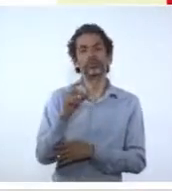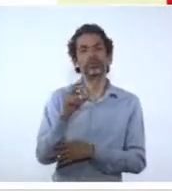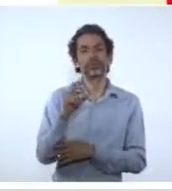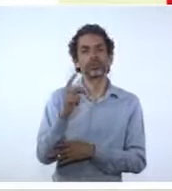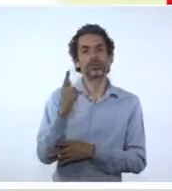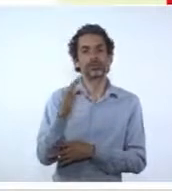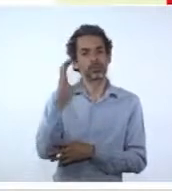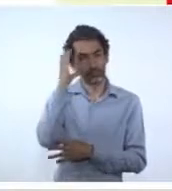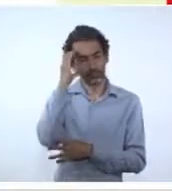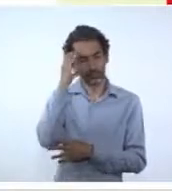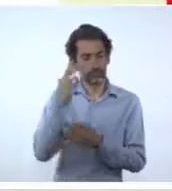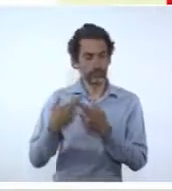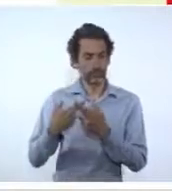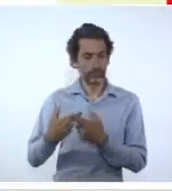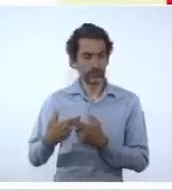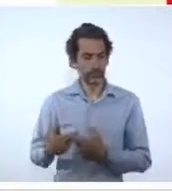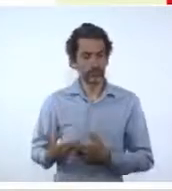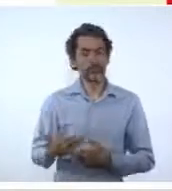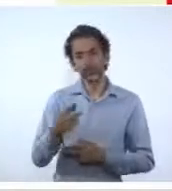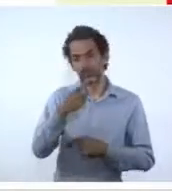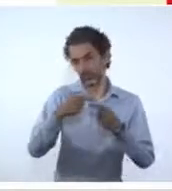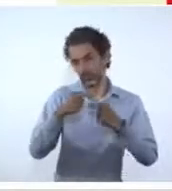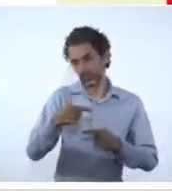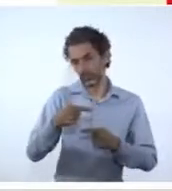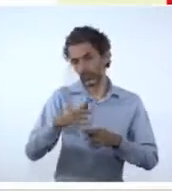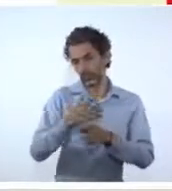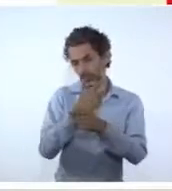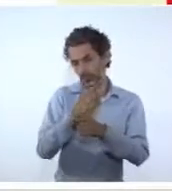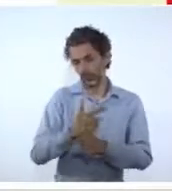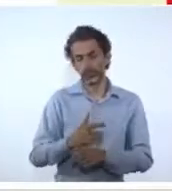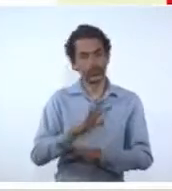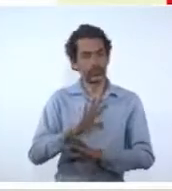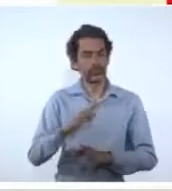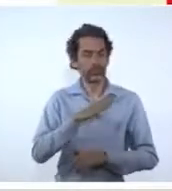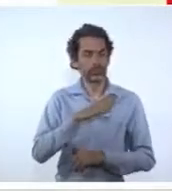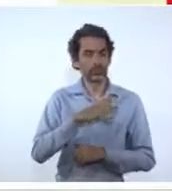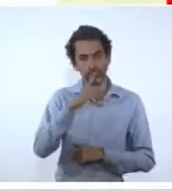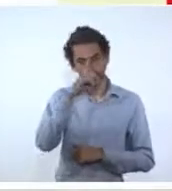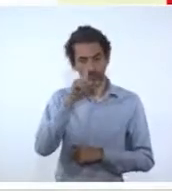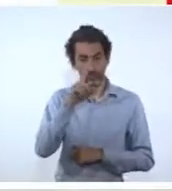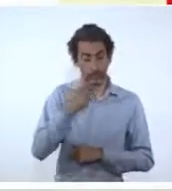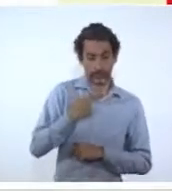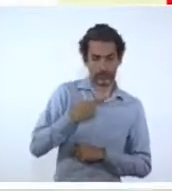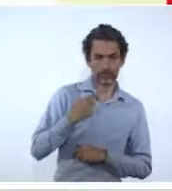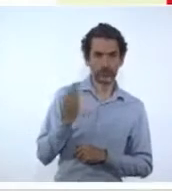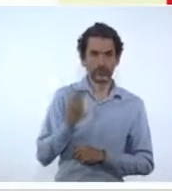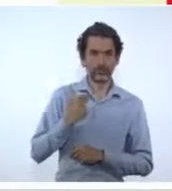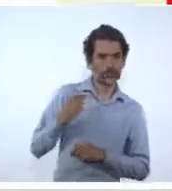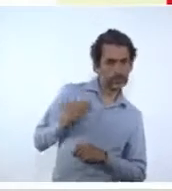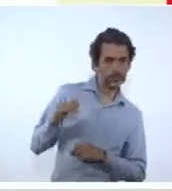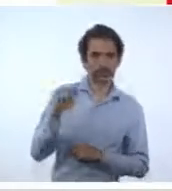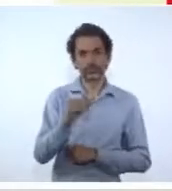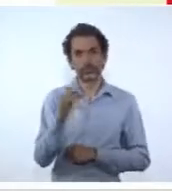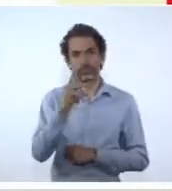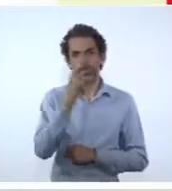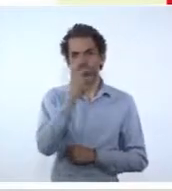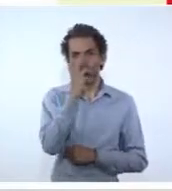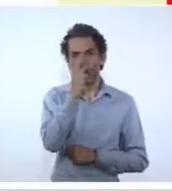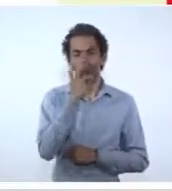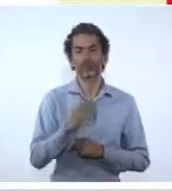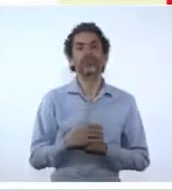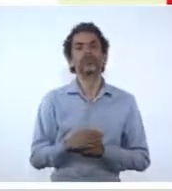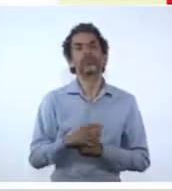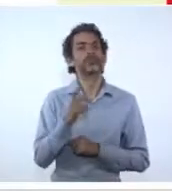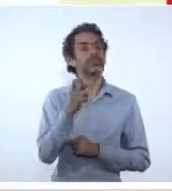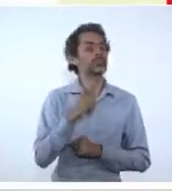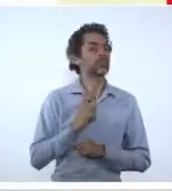que han sido o que están disponibles en caso de que una persona requiera intubarse en la ciudad. Y